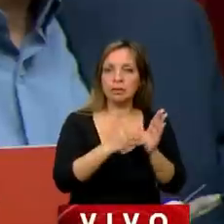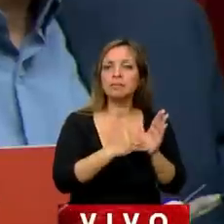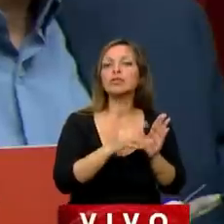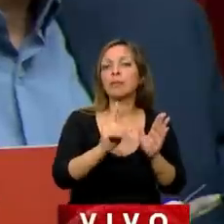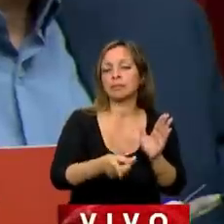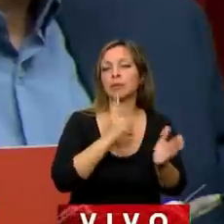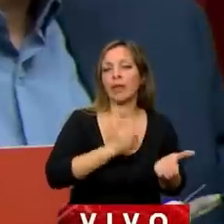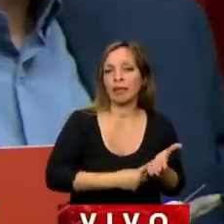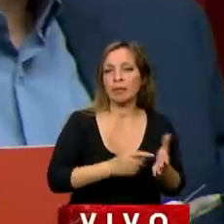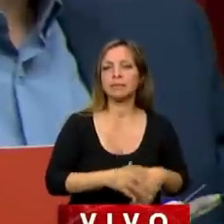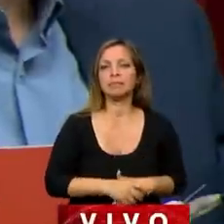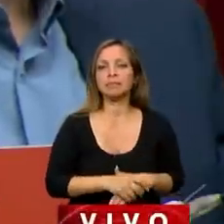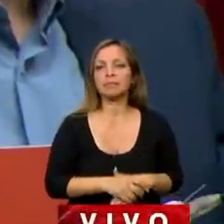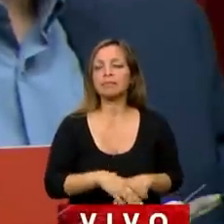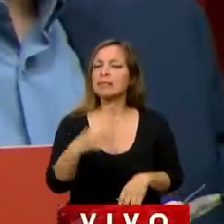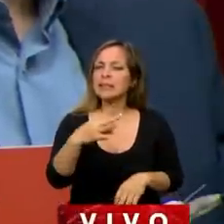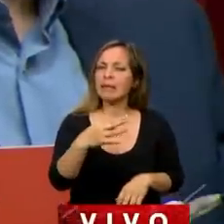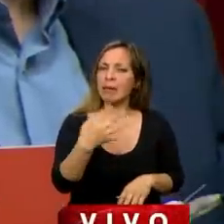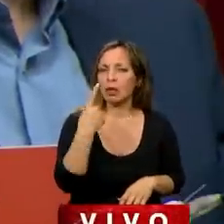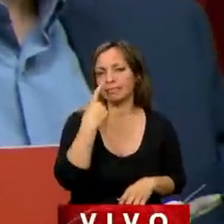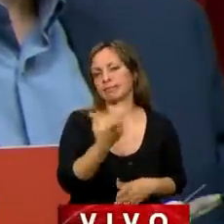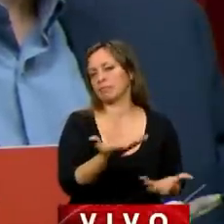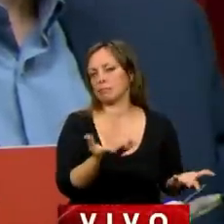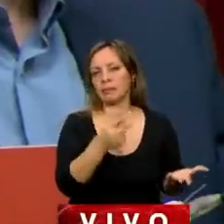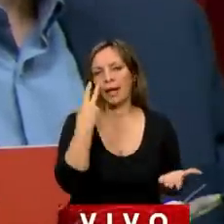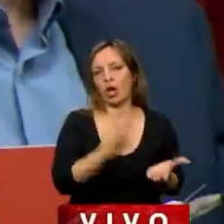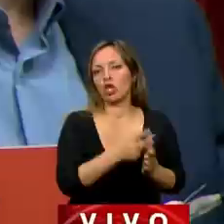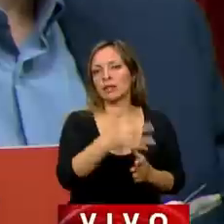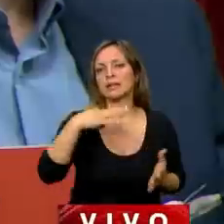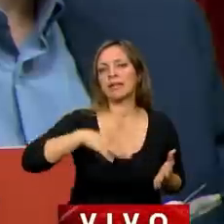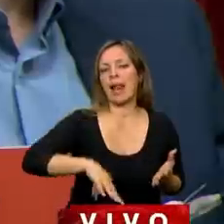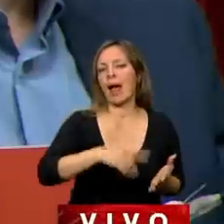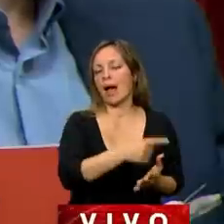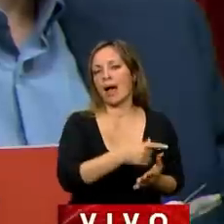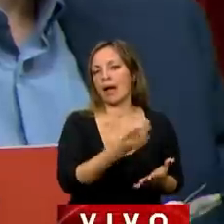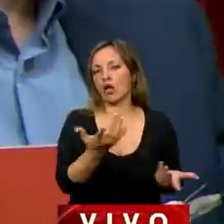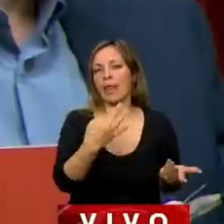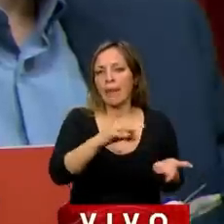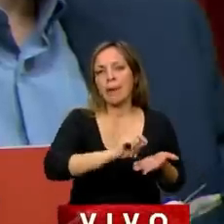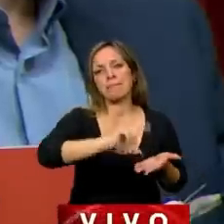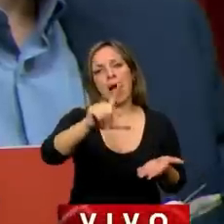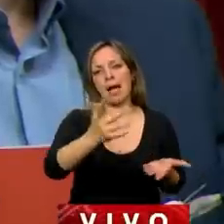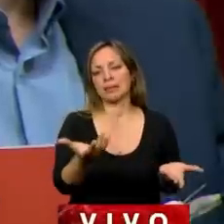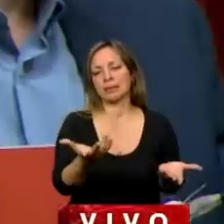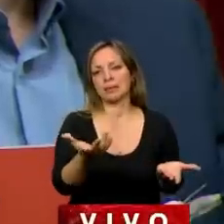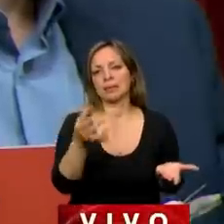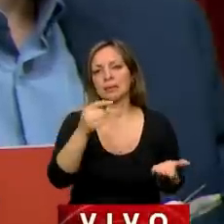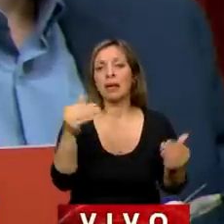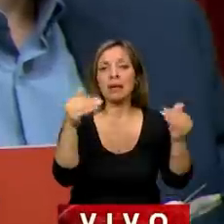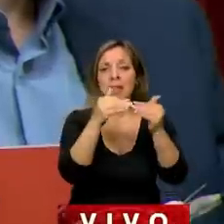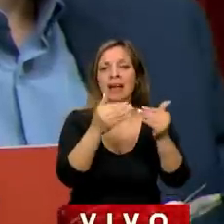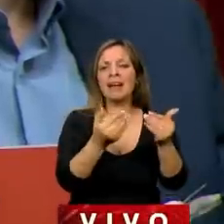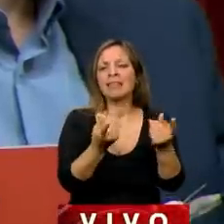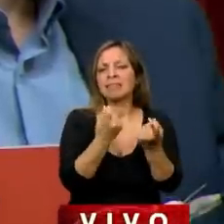Hay que partir de reconocer que el salario tiene que tener un incremento y no puede ser menor que la canasta familiar, y hay